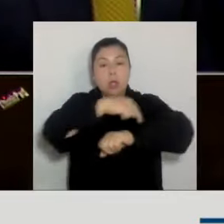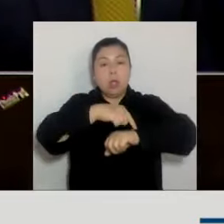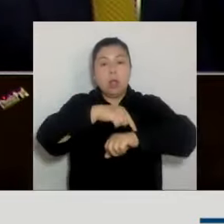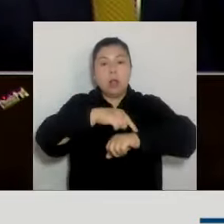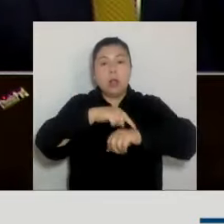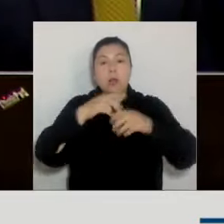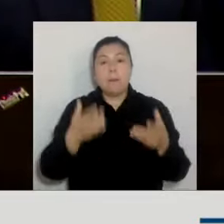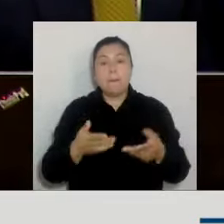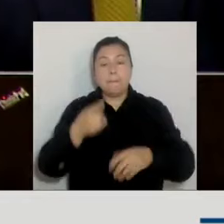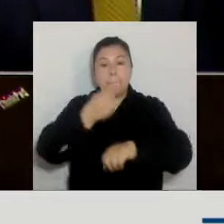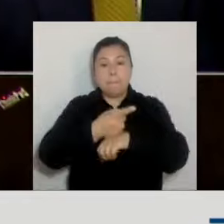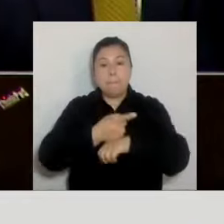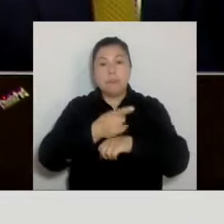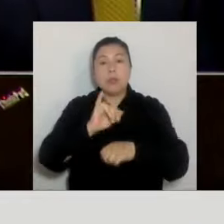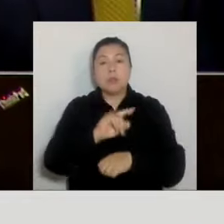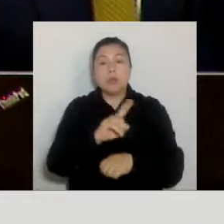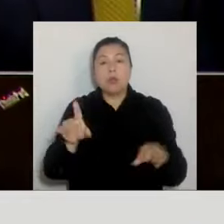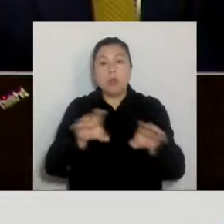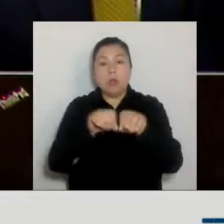mandato habría